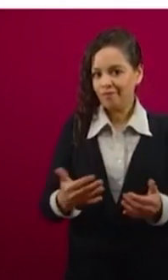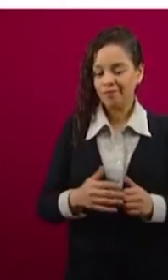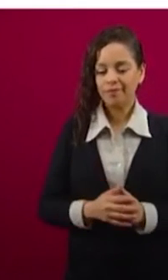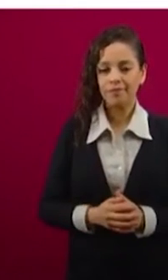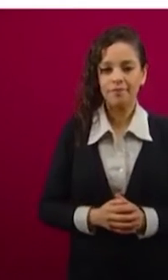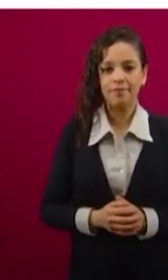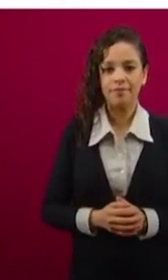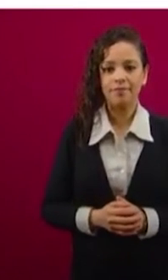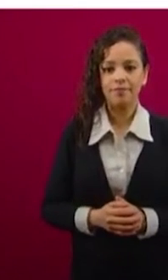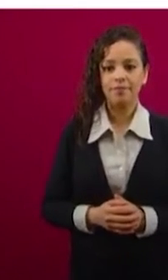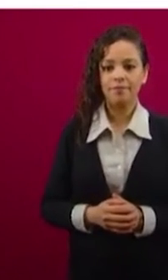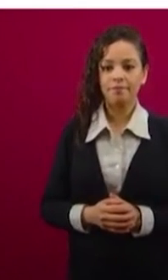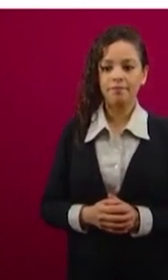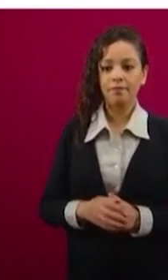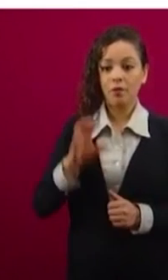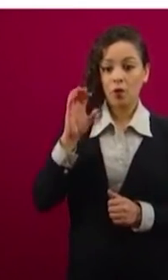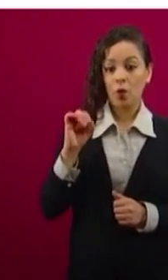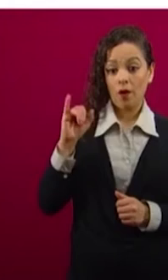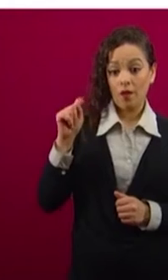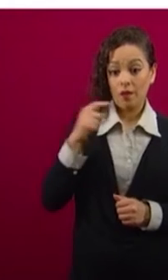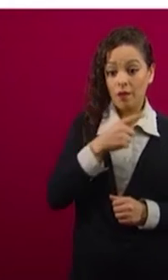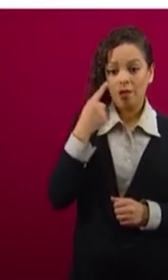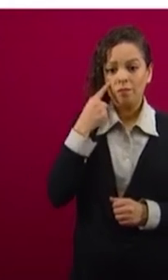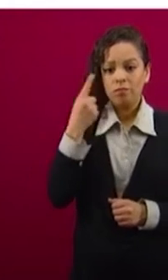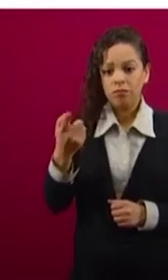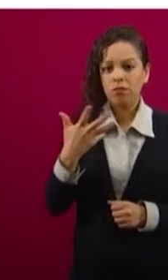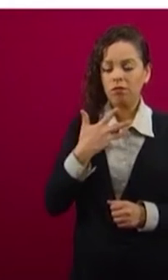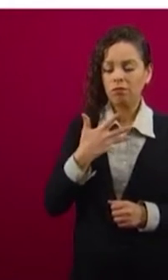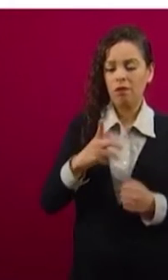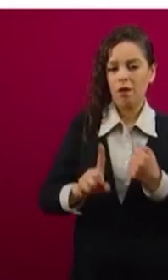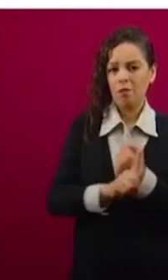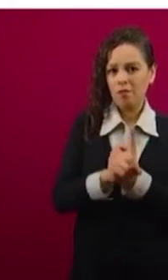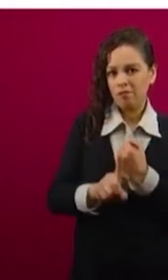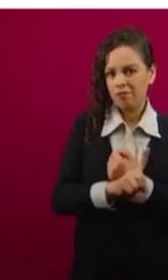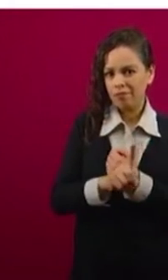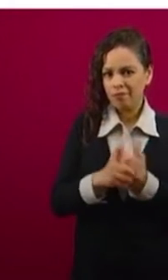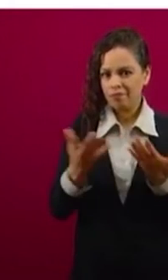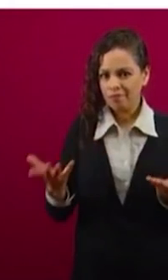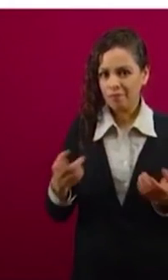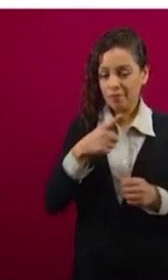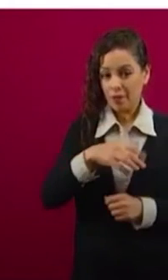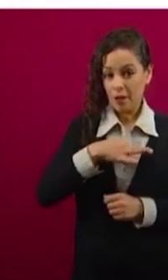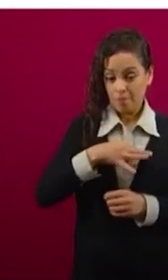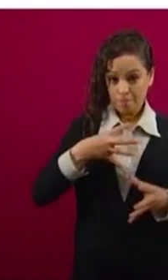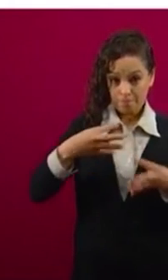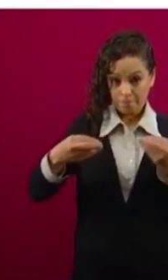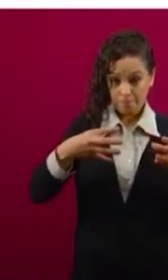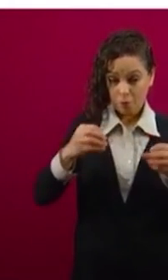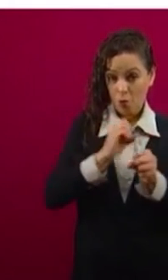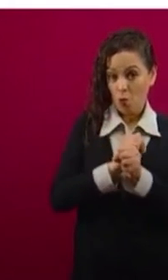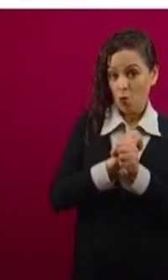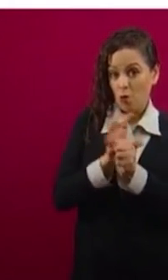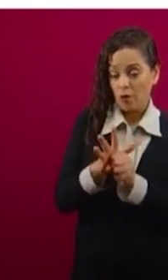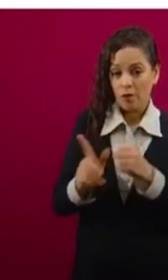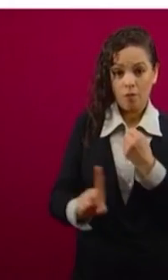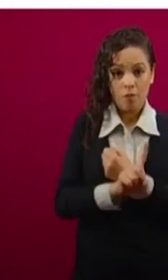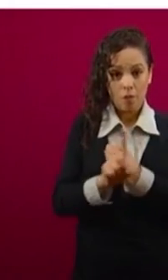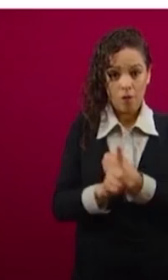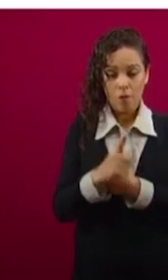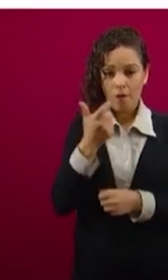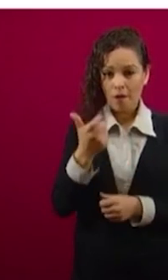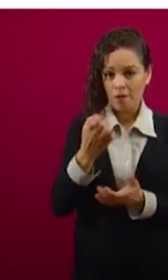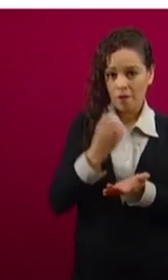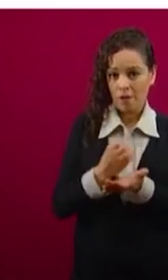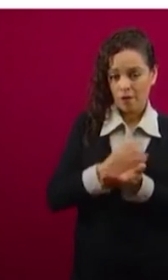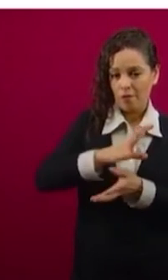que ha observado también la oit del duro golpe que puede ser el coronavirus en términos económicos para los jóvenes hoy